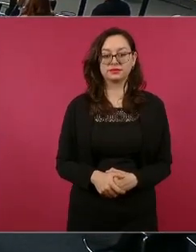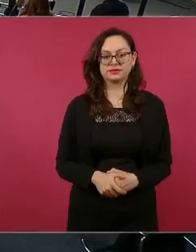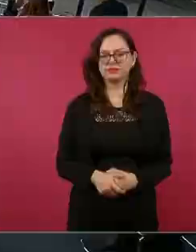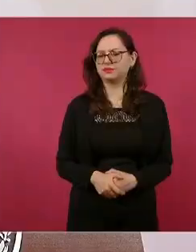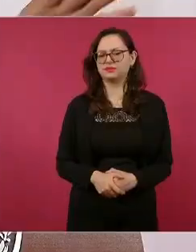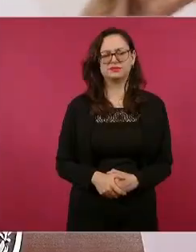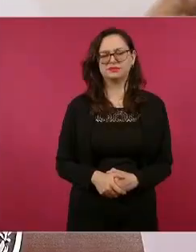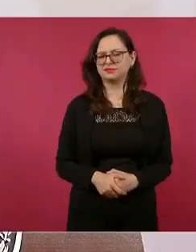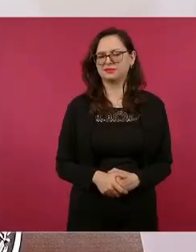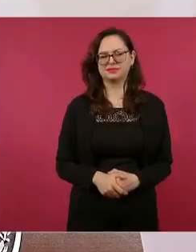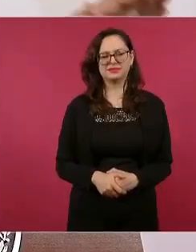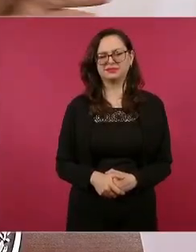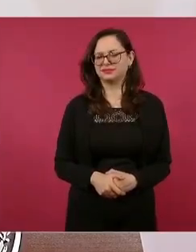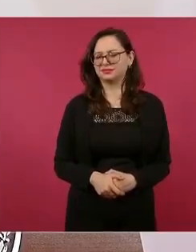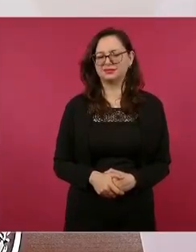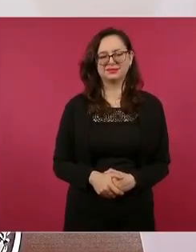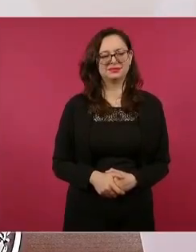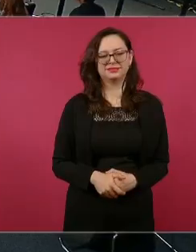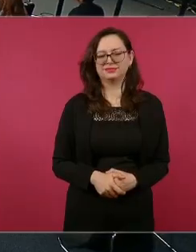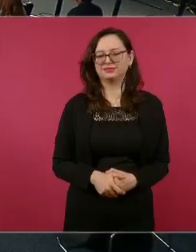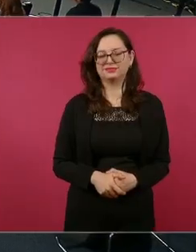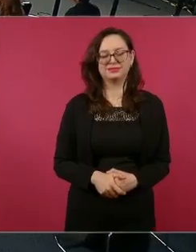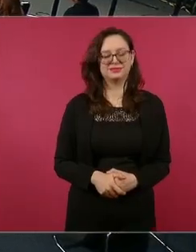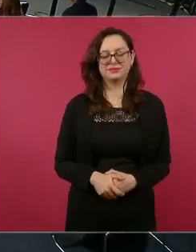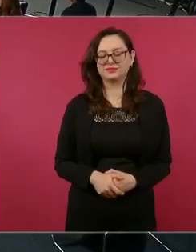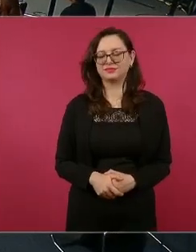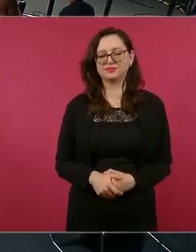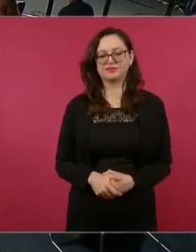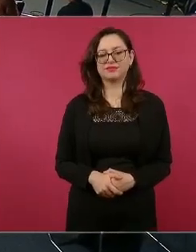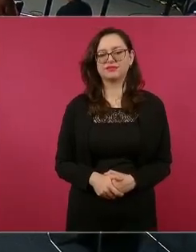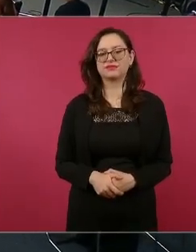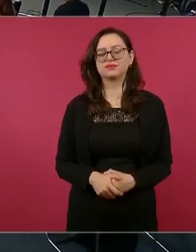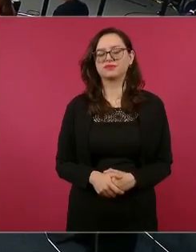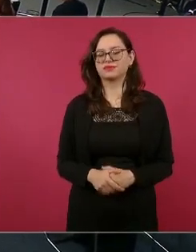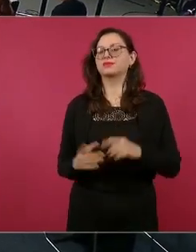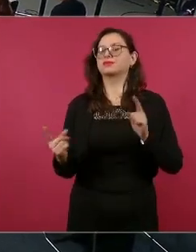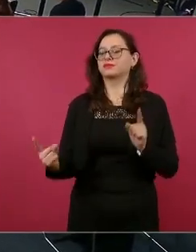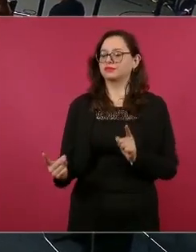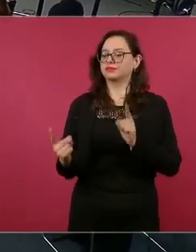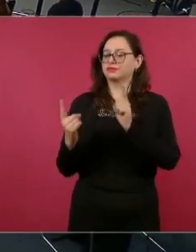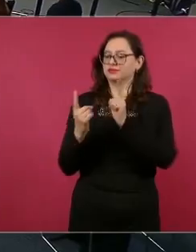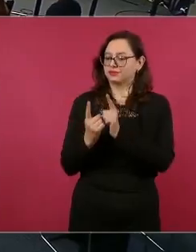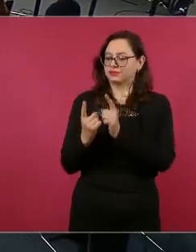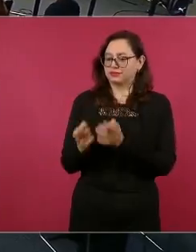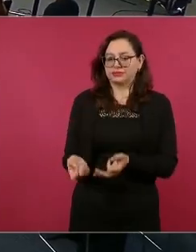Gracias. No, eso es otra cosa. No, nos vamos a encontrar formalmente.